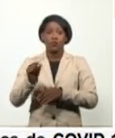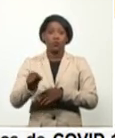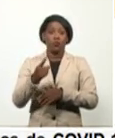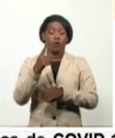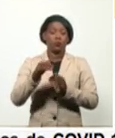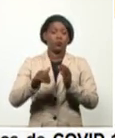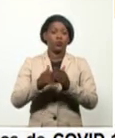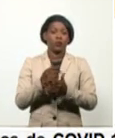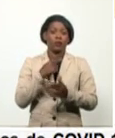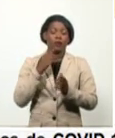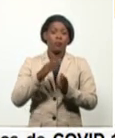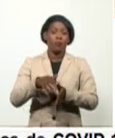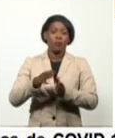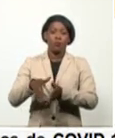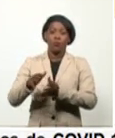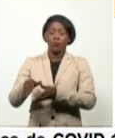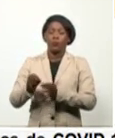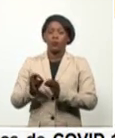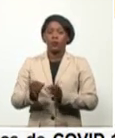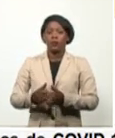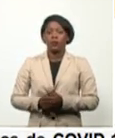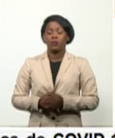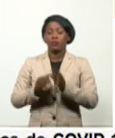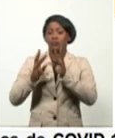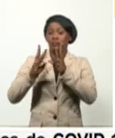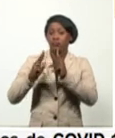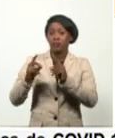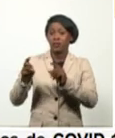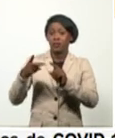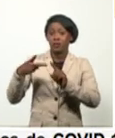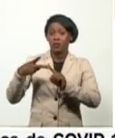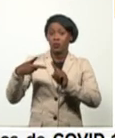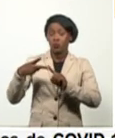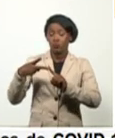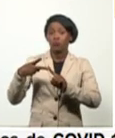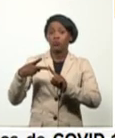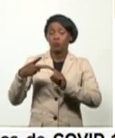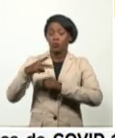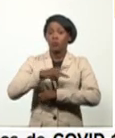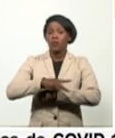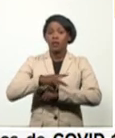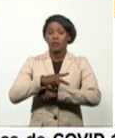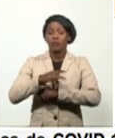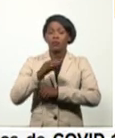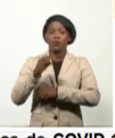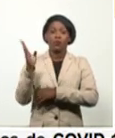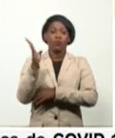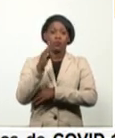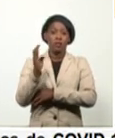Le sigue en cuanto a número Brasil, con